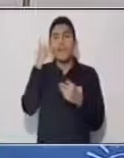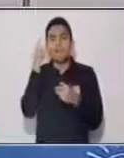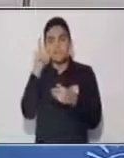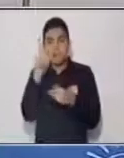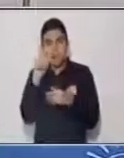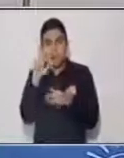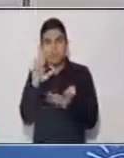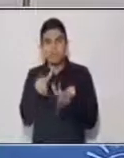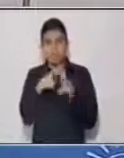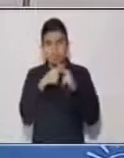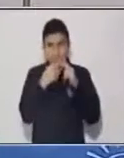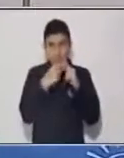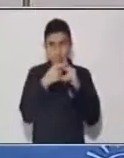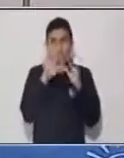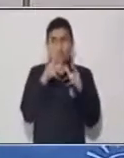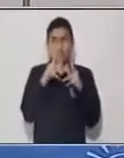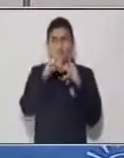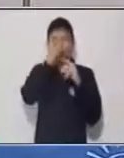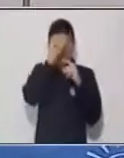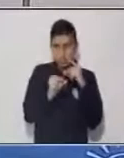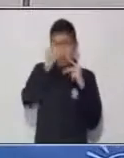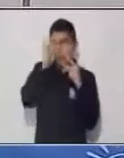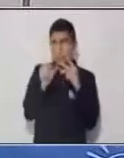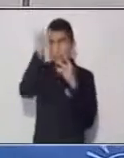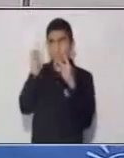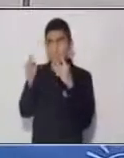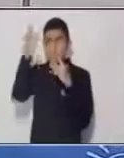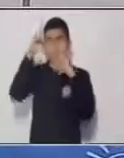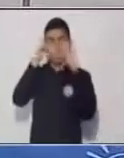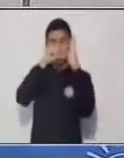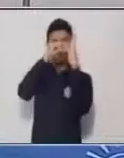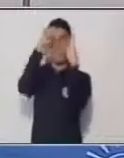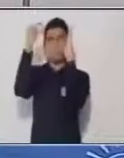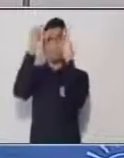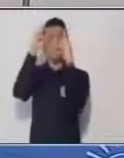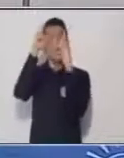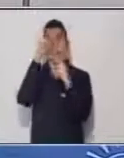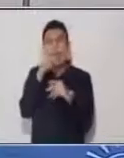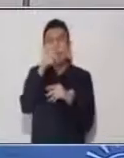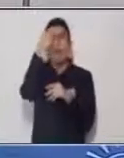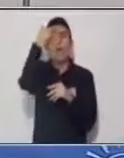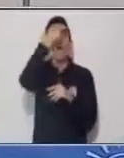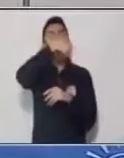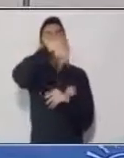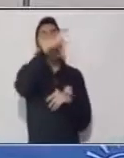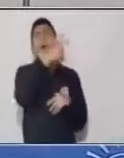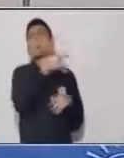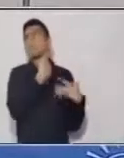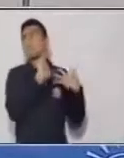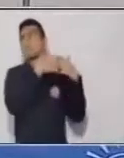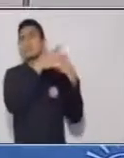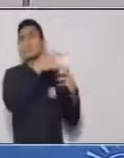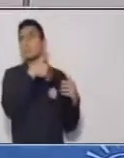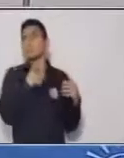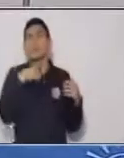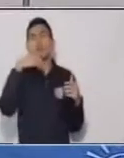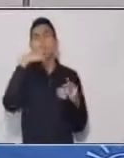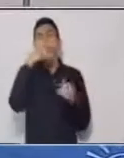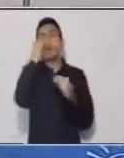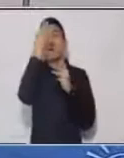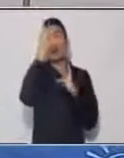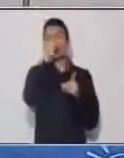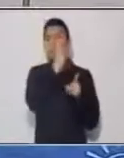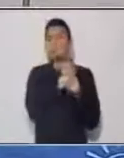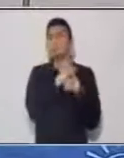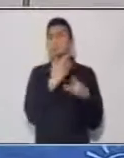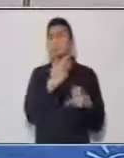derivadas, hasta llegar a las integrales. Ellos desarrollan este teorema que nos dice